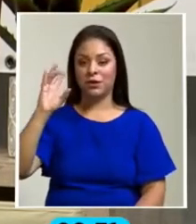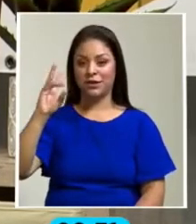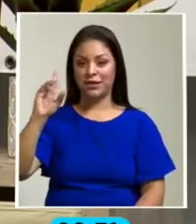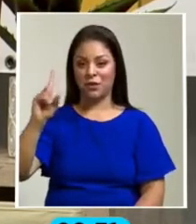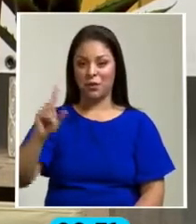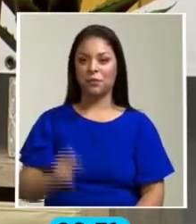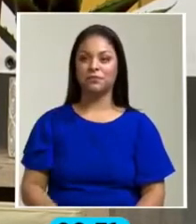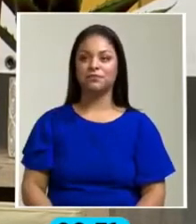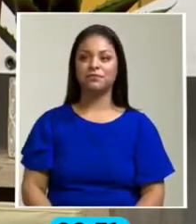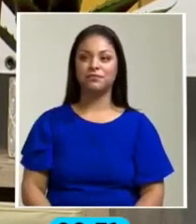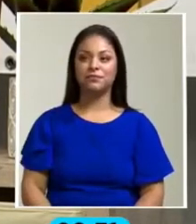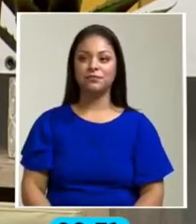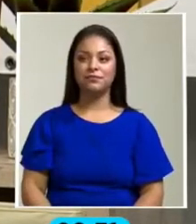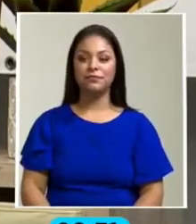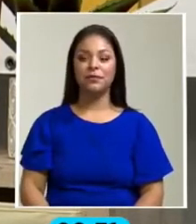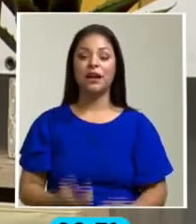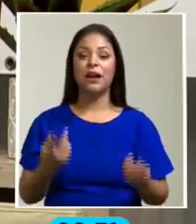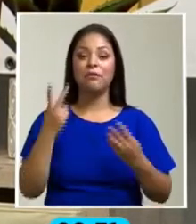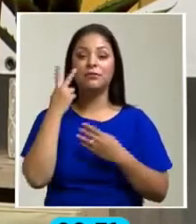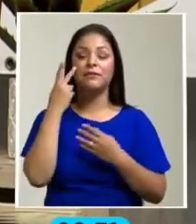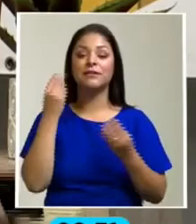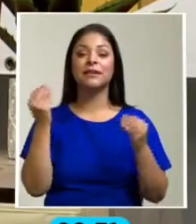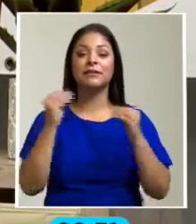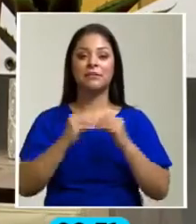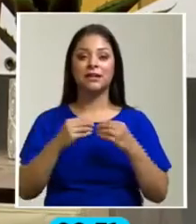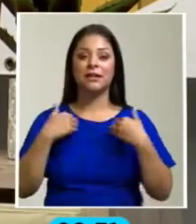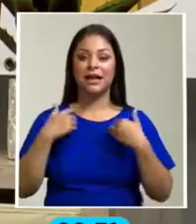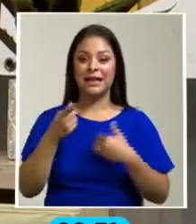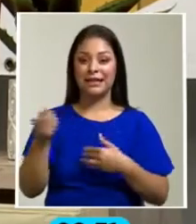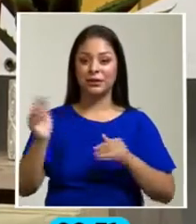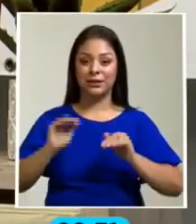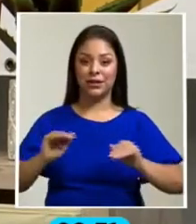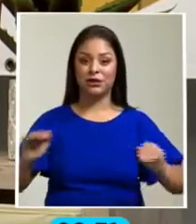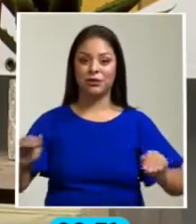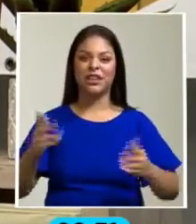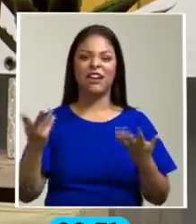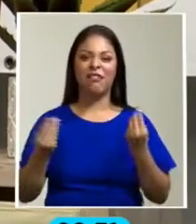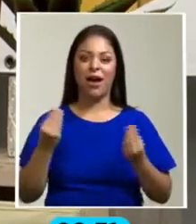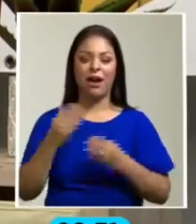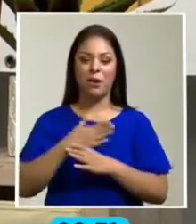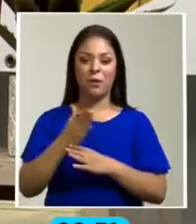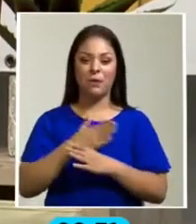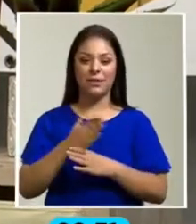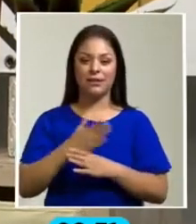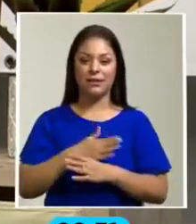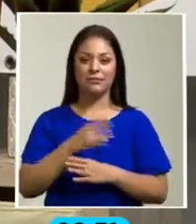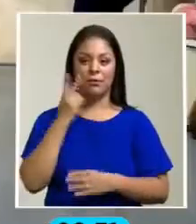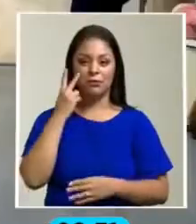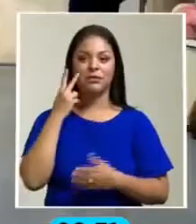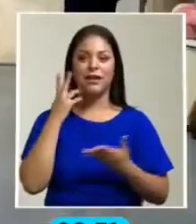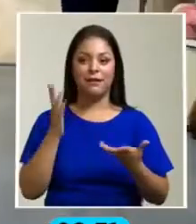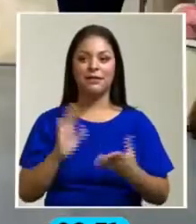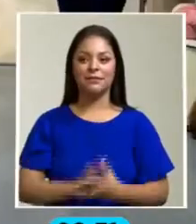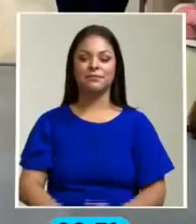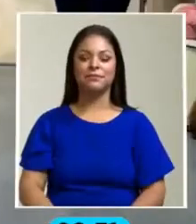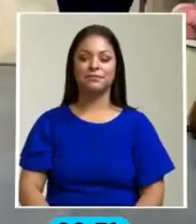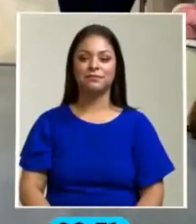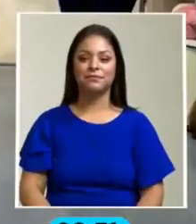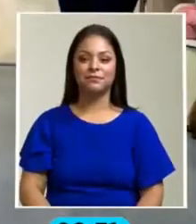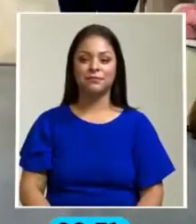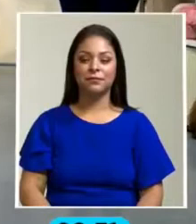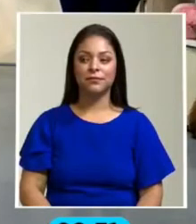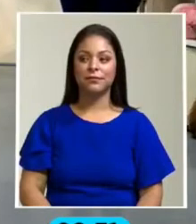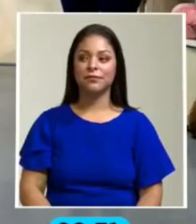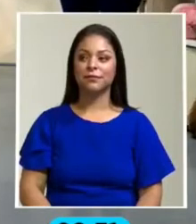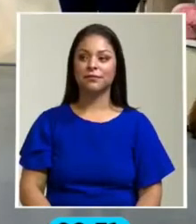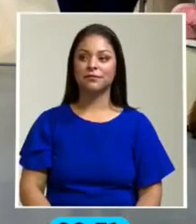83980071. Y vamos a ver qué más tienen entonces estos niños y niñas que nos van a compartir. Vamos a ver entonces. Como estamos